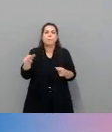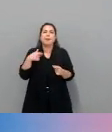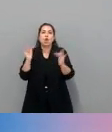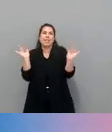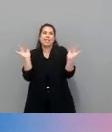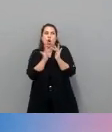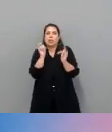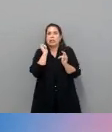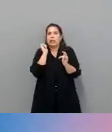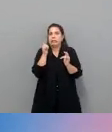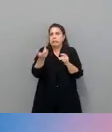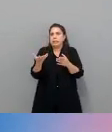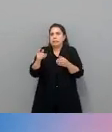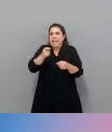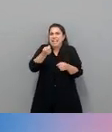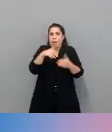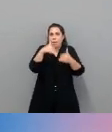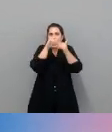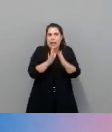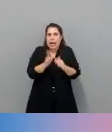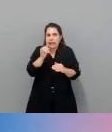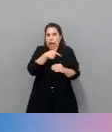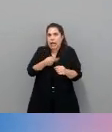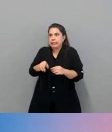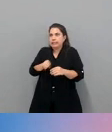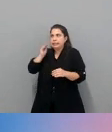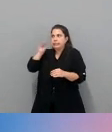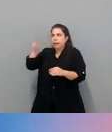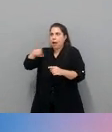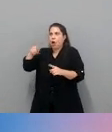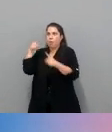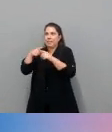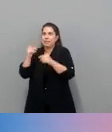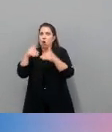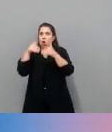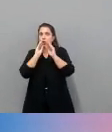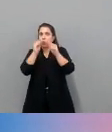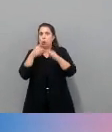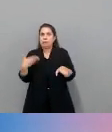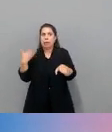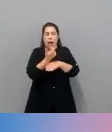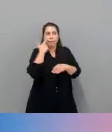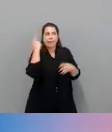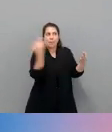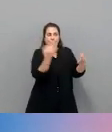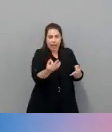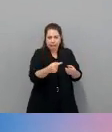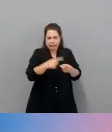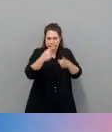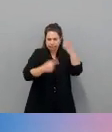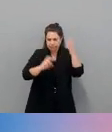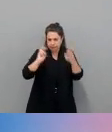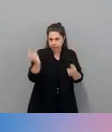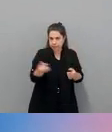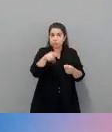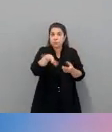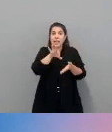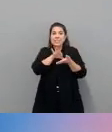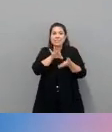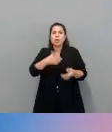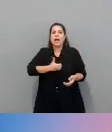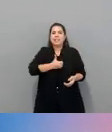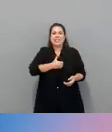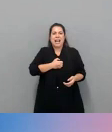que tienen las llaves de tu casa para que accedan a tu casa y vean qué es lo que está pasando, ¿vale? Estos servicios de teleasistencia